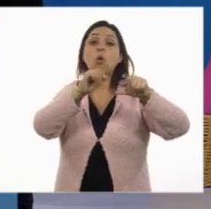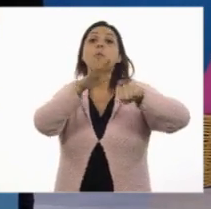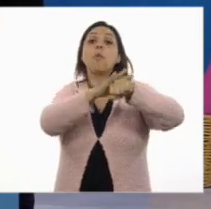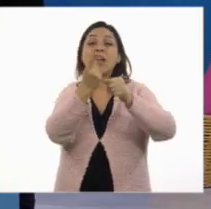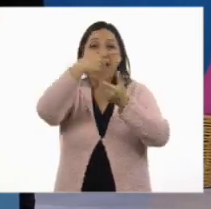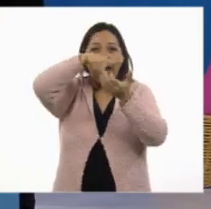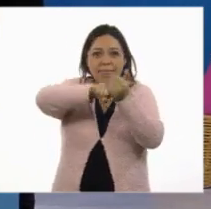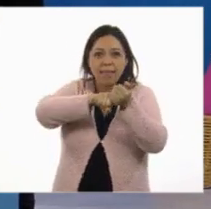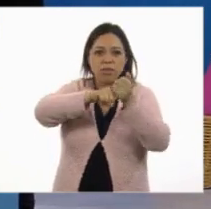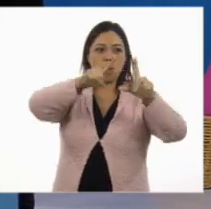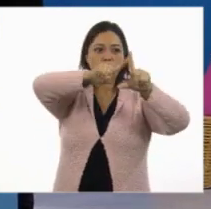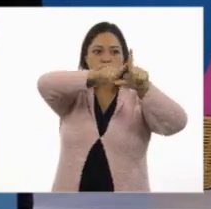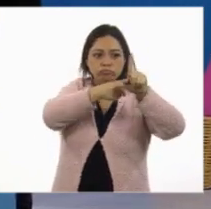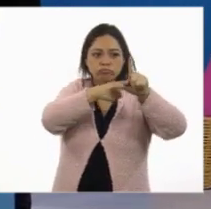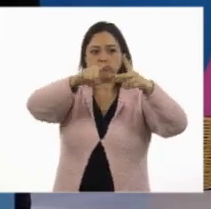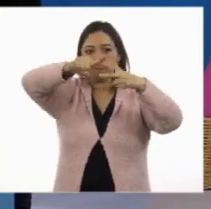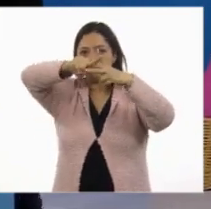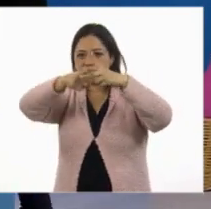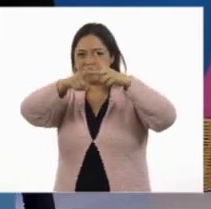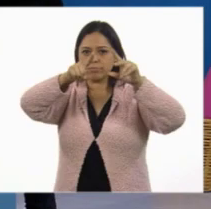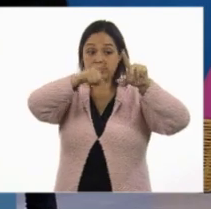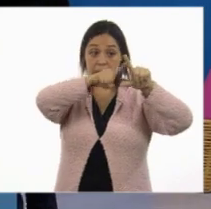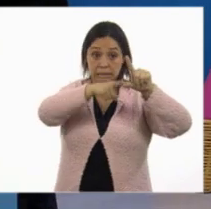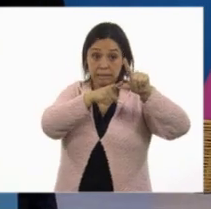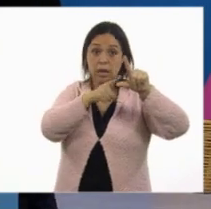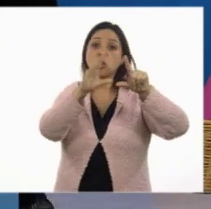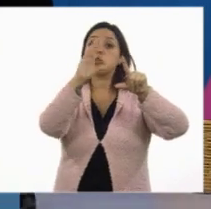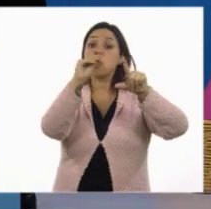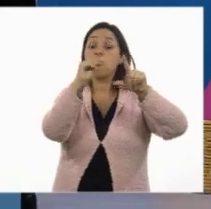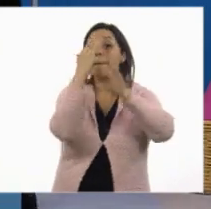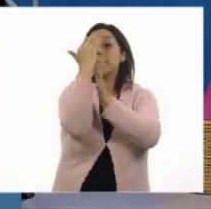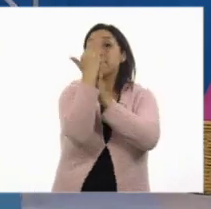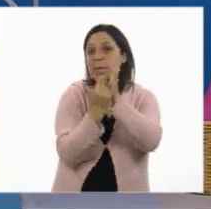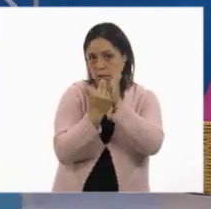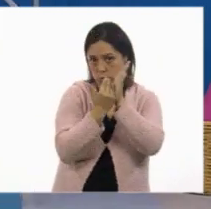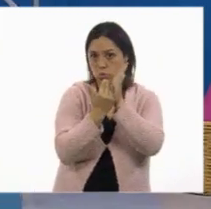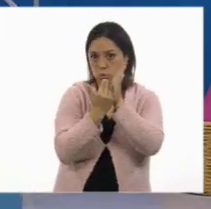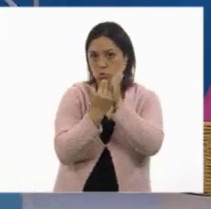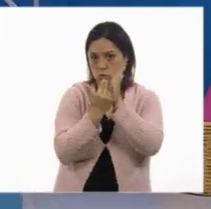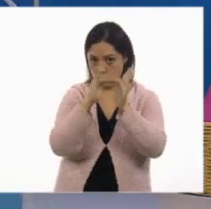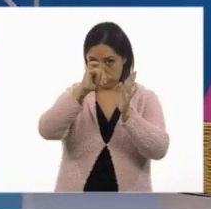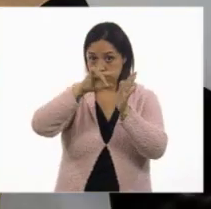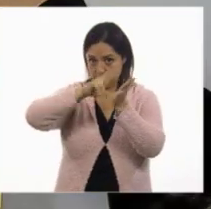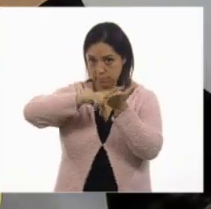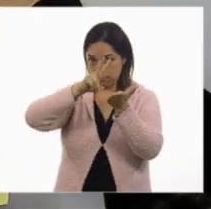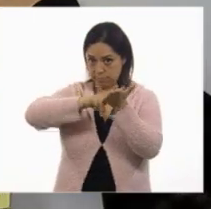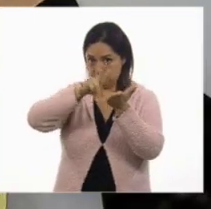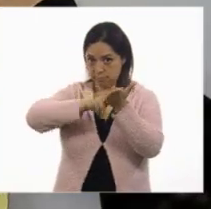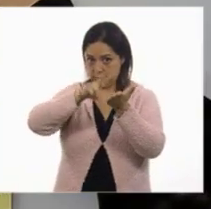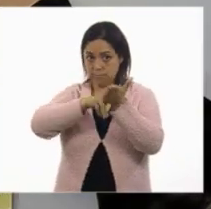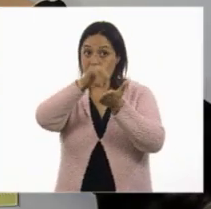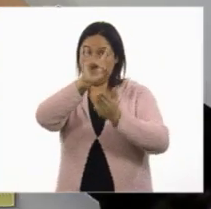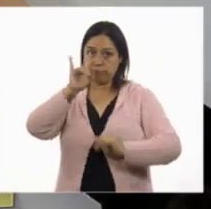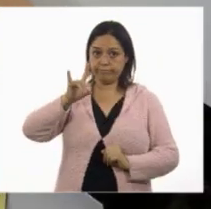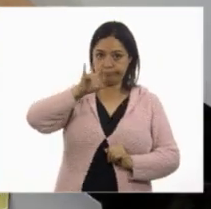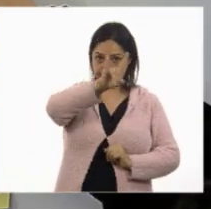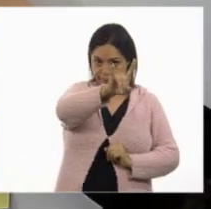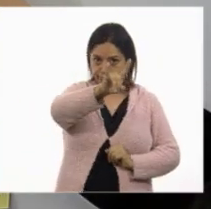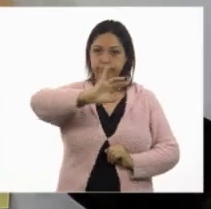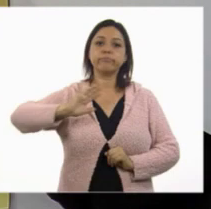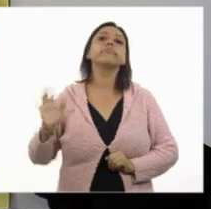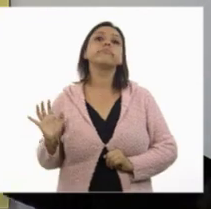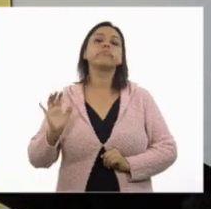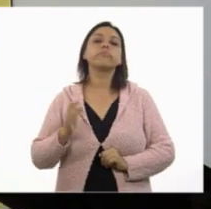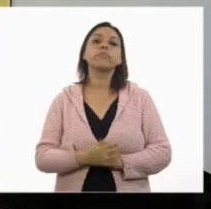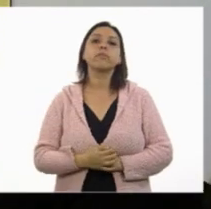ángulos miden menos de 90 grados. Entonces, este lo pondría aquí. Un triángulo escaleno también es un